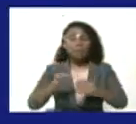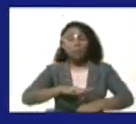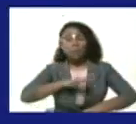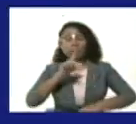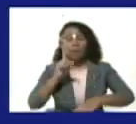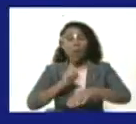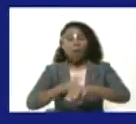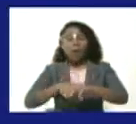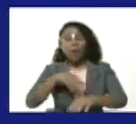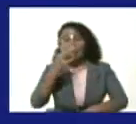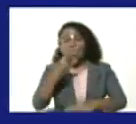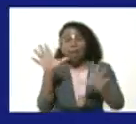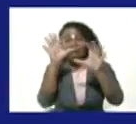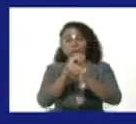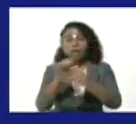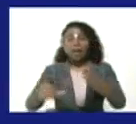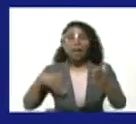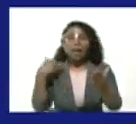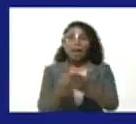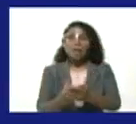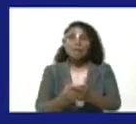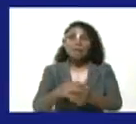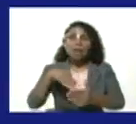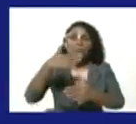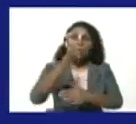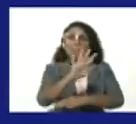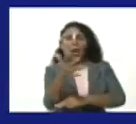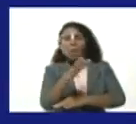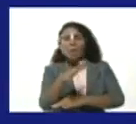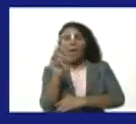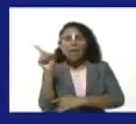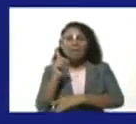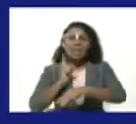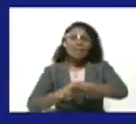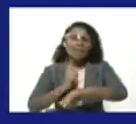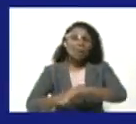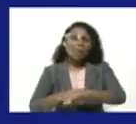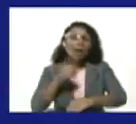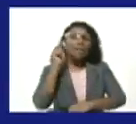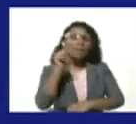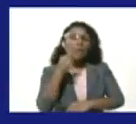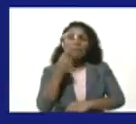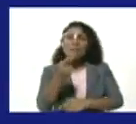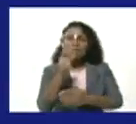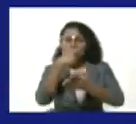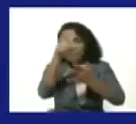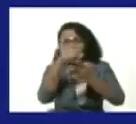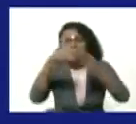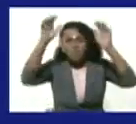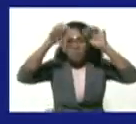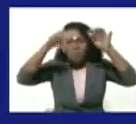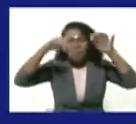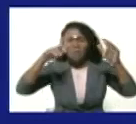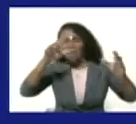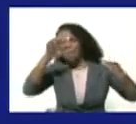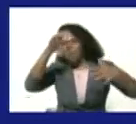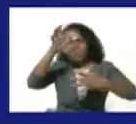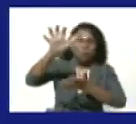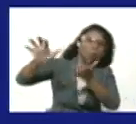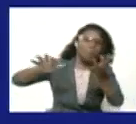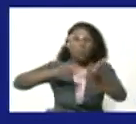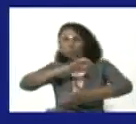en horas de la tarde y de la noche. ¿Hasta cuándo es ese periodo que tú calificas lluvioso